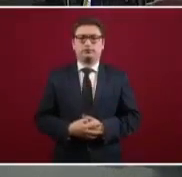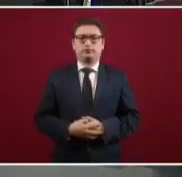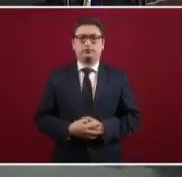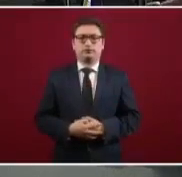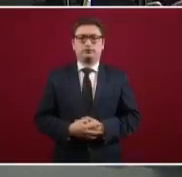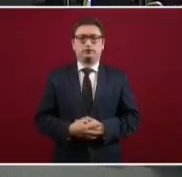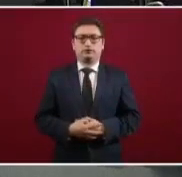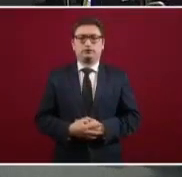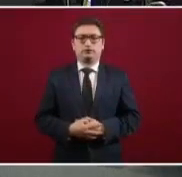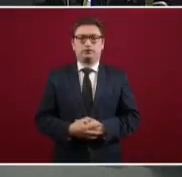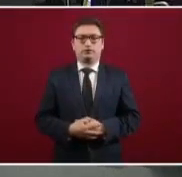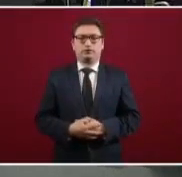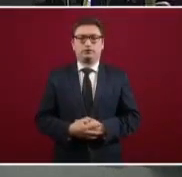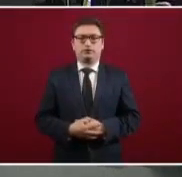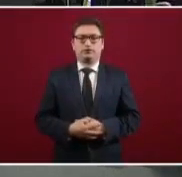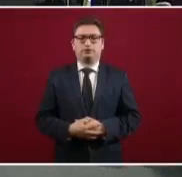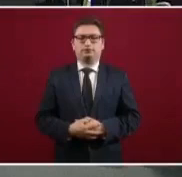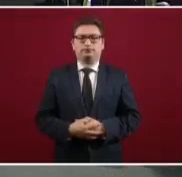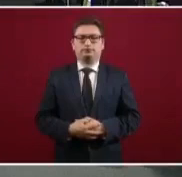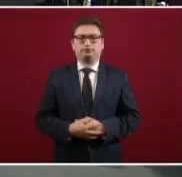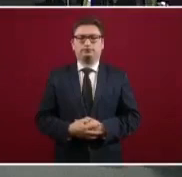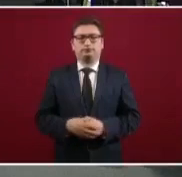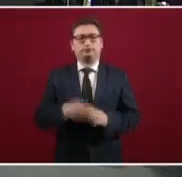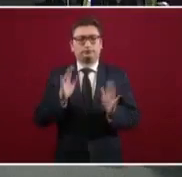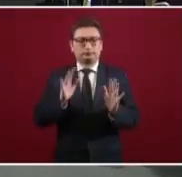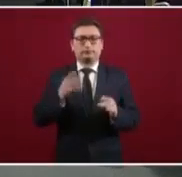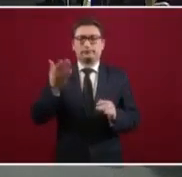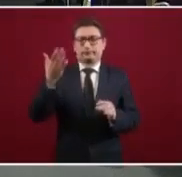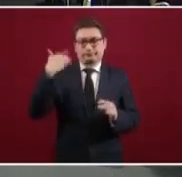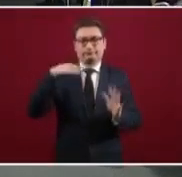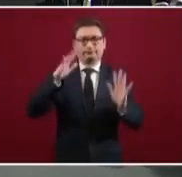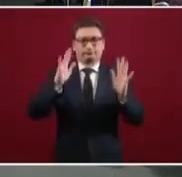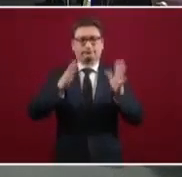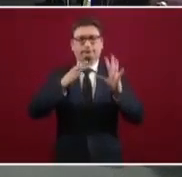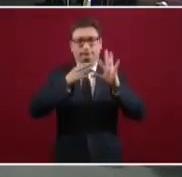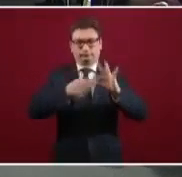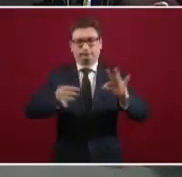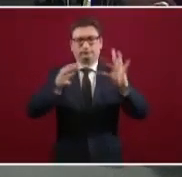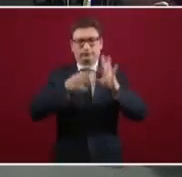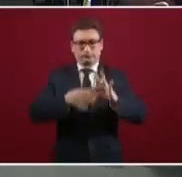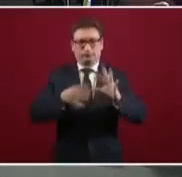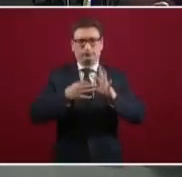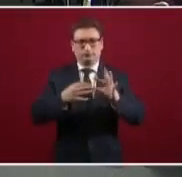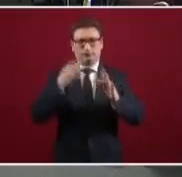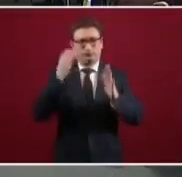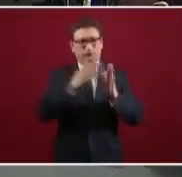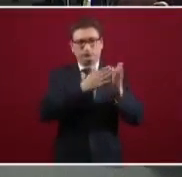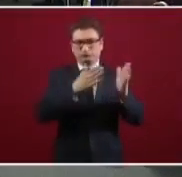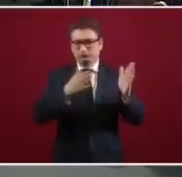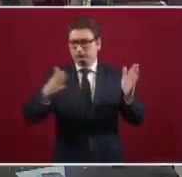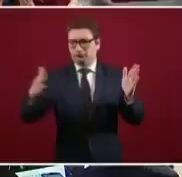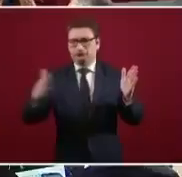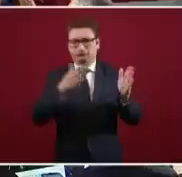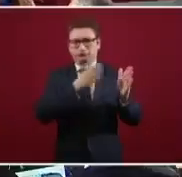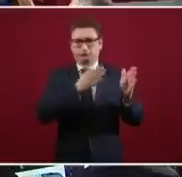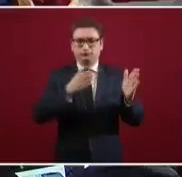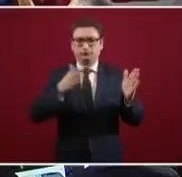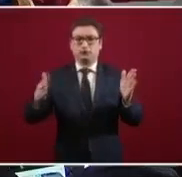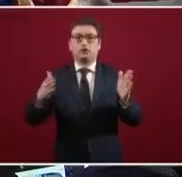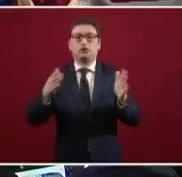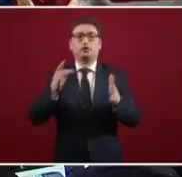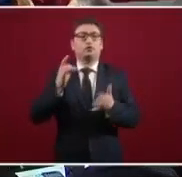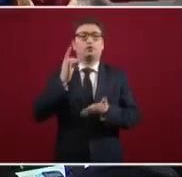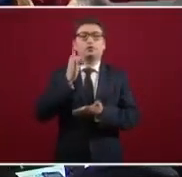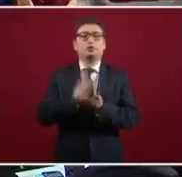bueno pues ya se expuso sobre esto nada